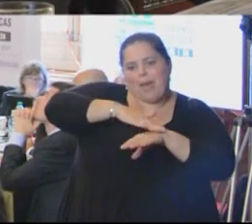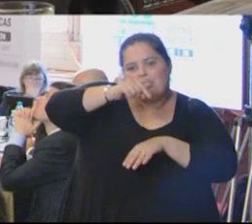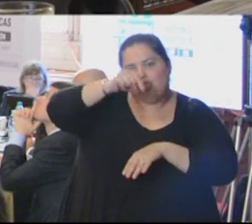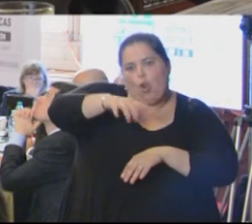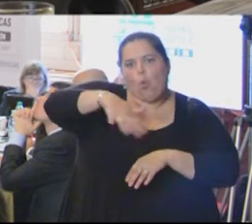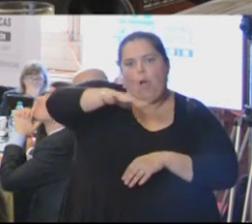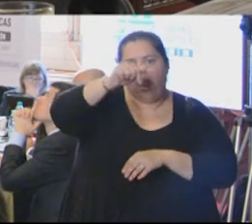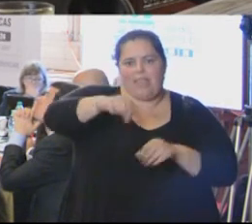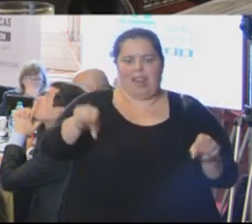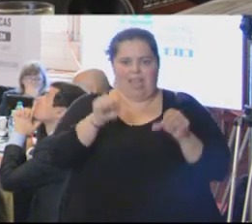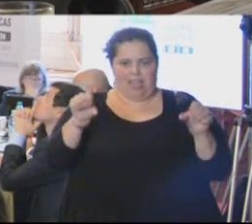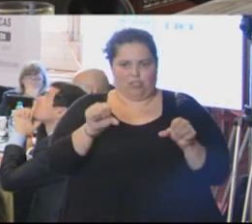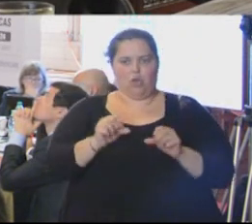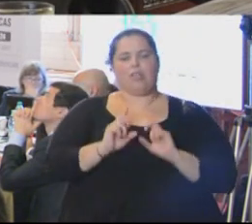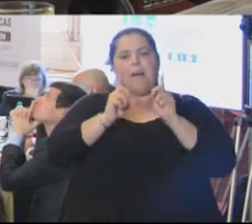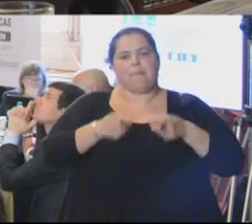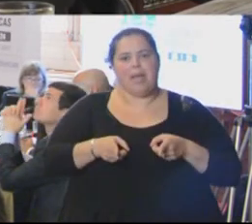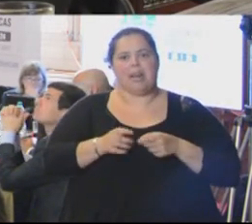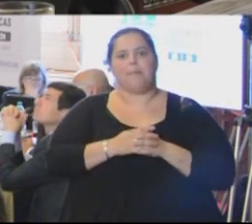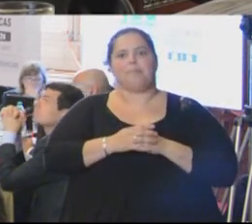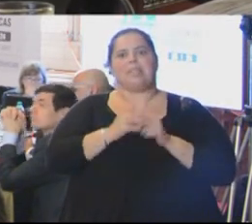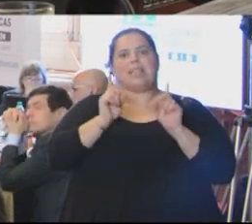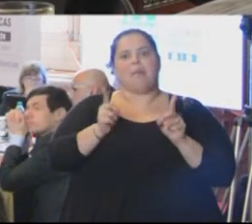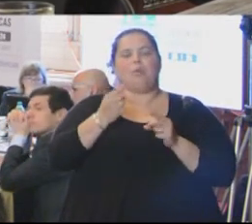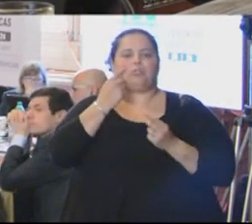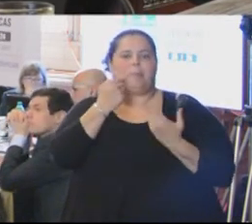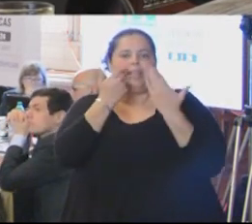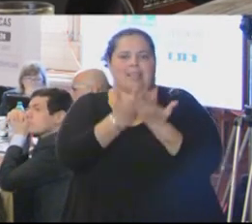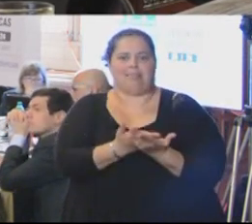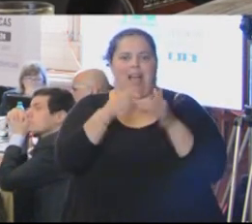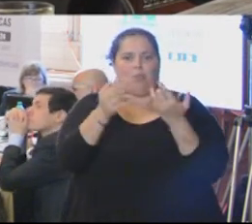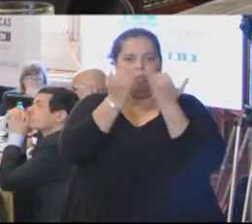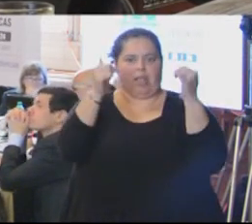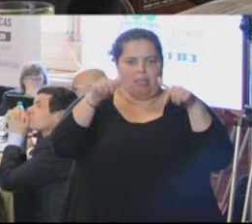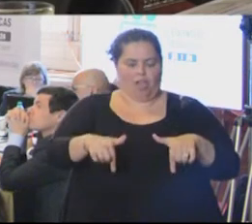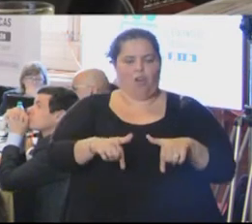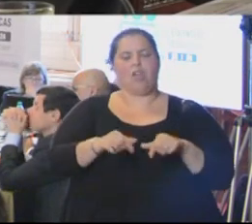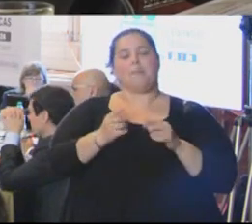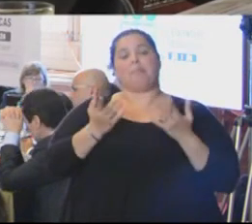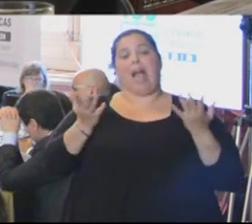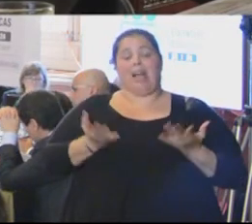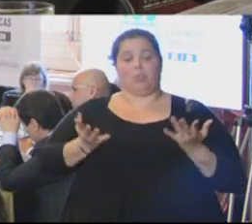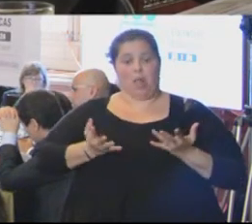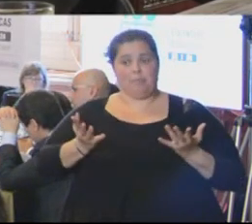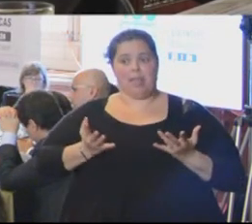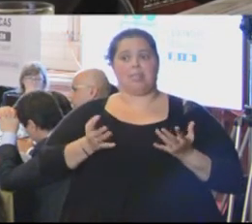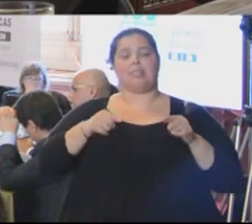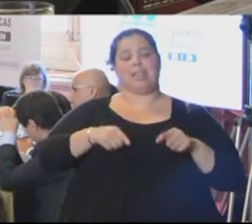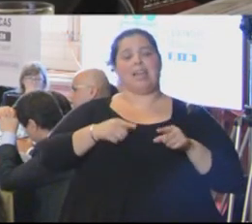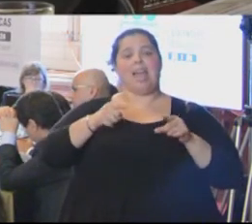para los avances que estamos presentando el día de hoy. En el momento de la ocurrencia del hecho se movilizan